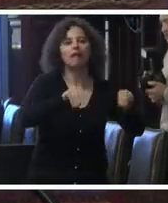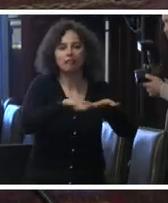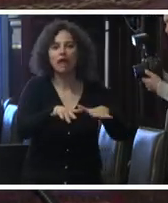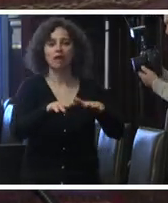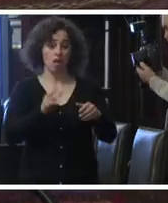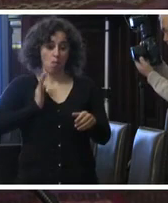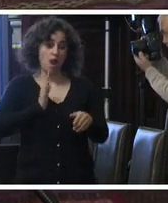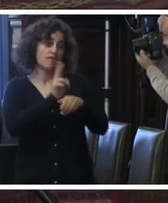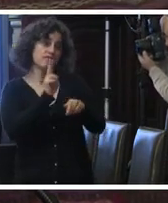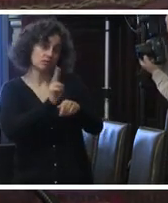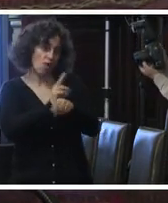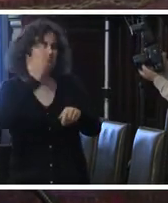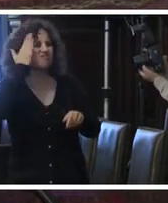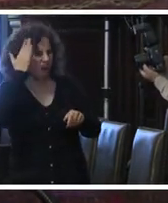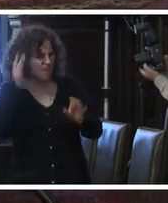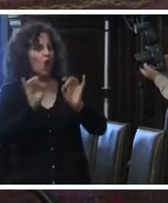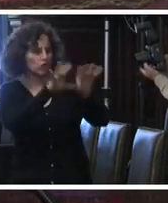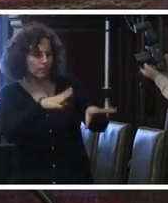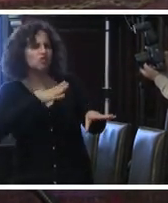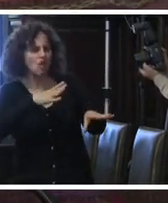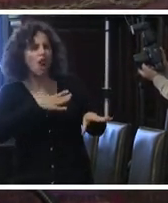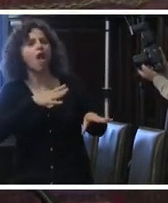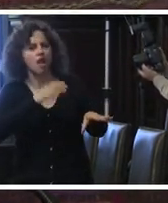mujeres defensoras son conscientes de la contaminación